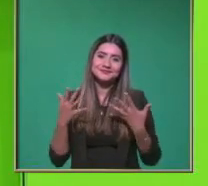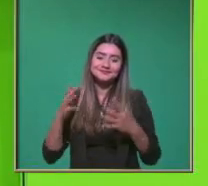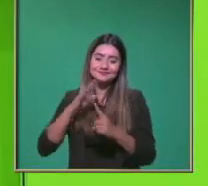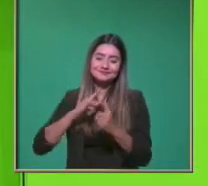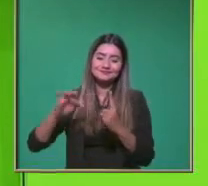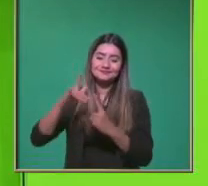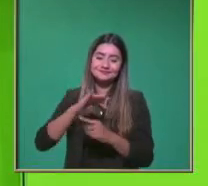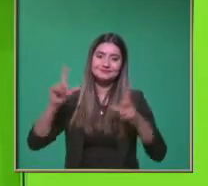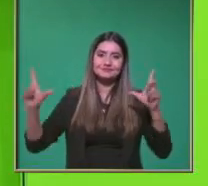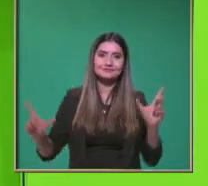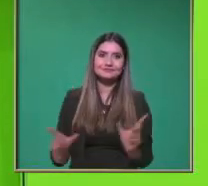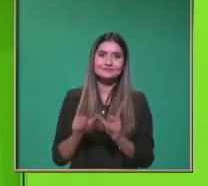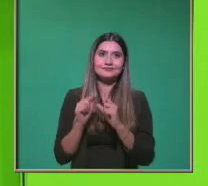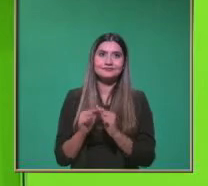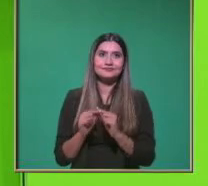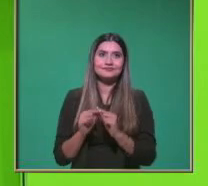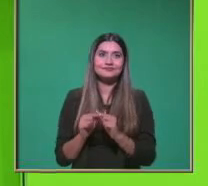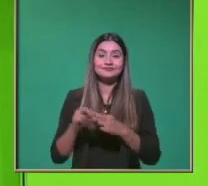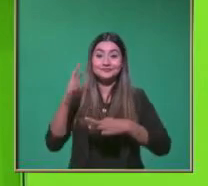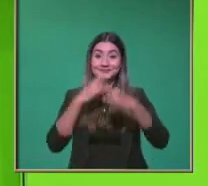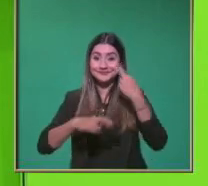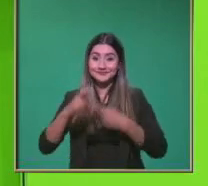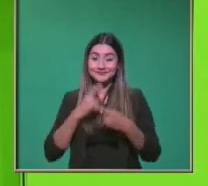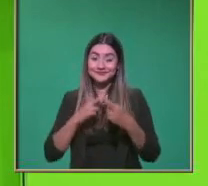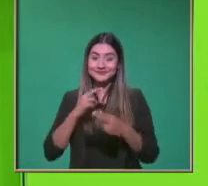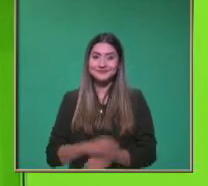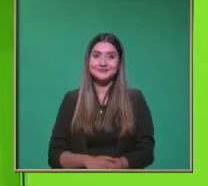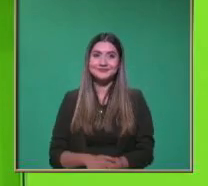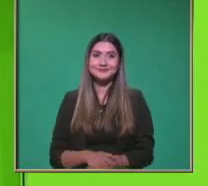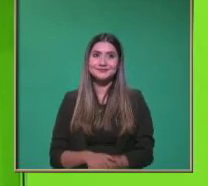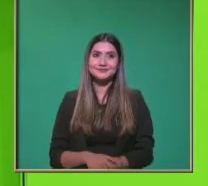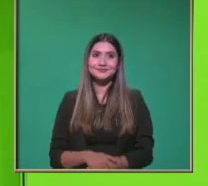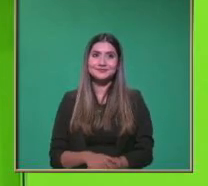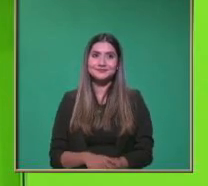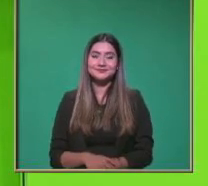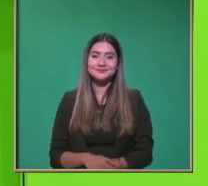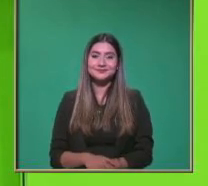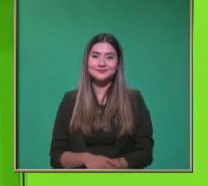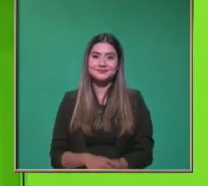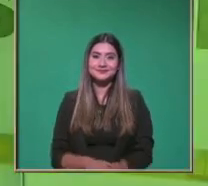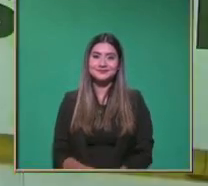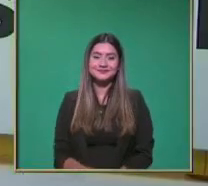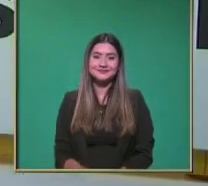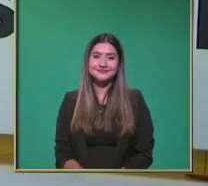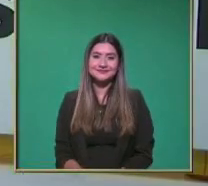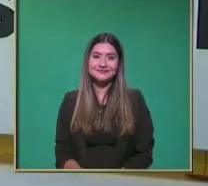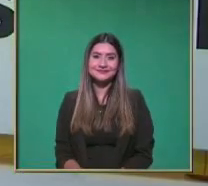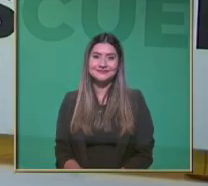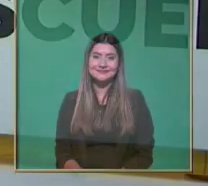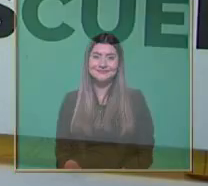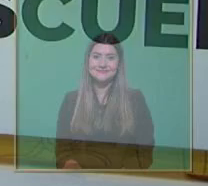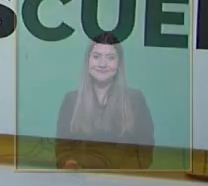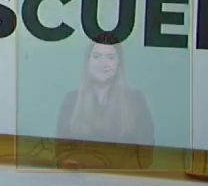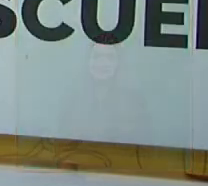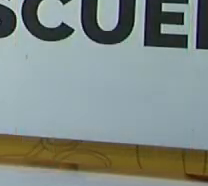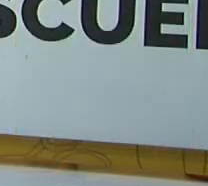esto terminamos y regresamos con la siguiente asignatura. No se vayan.